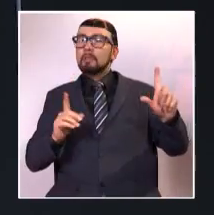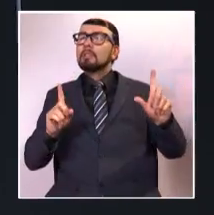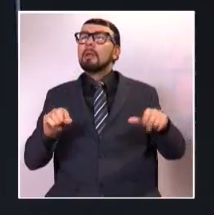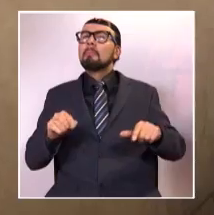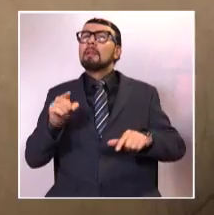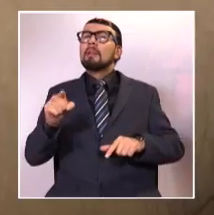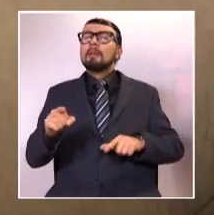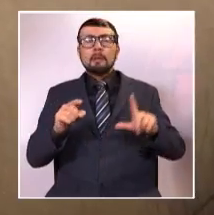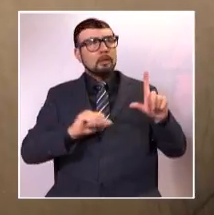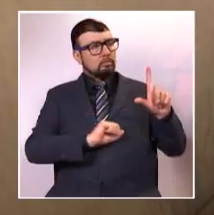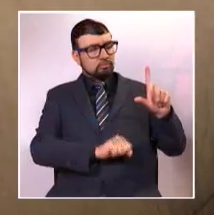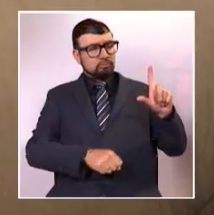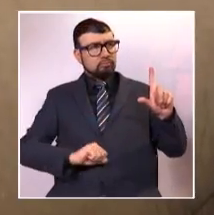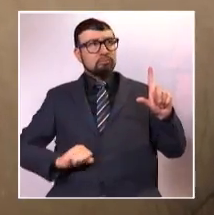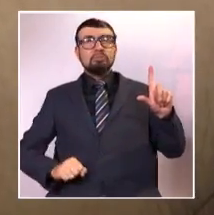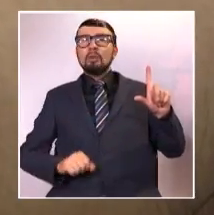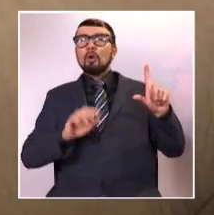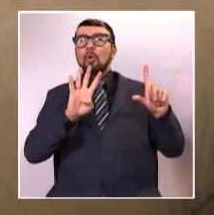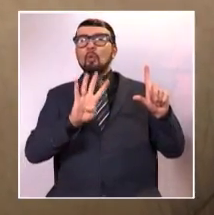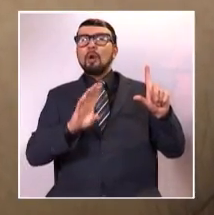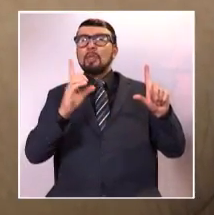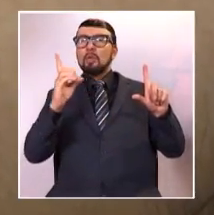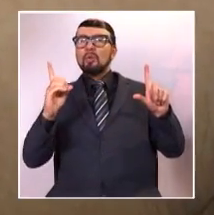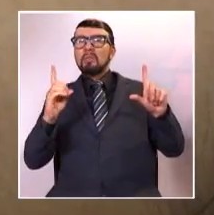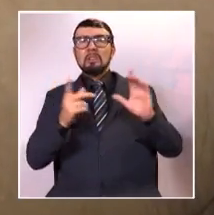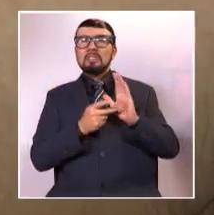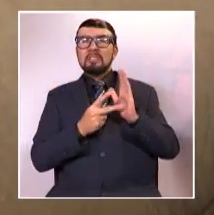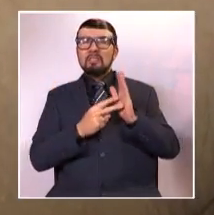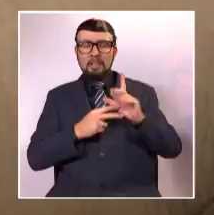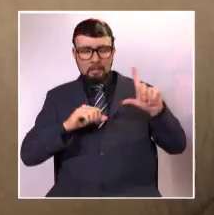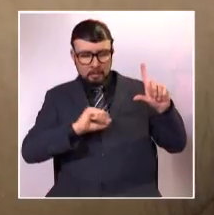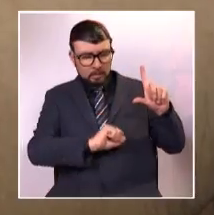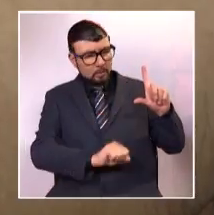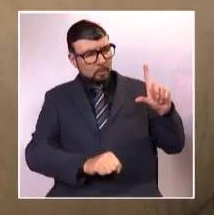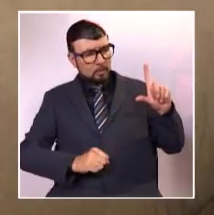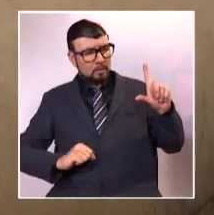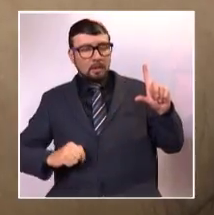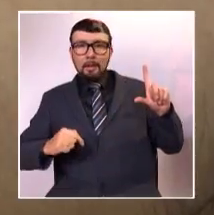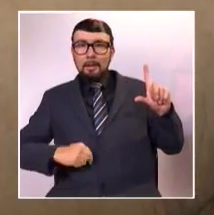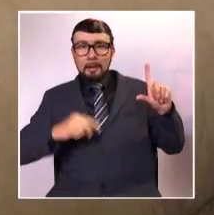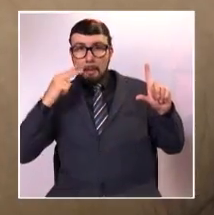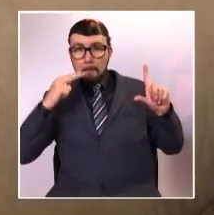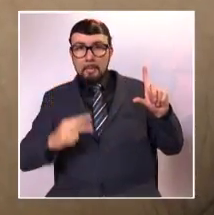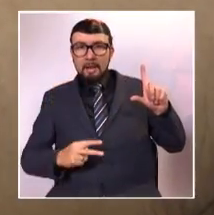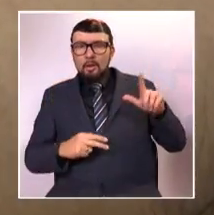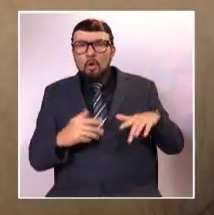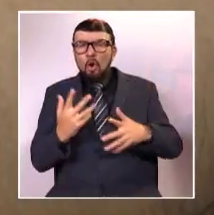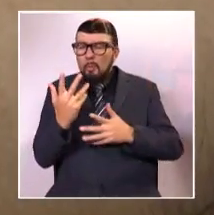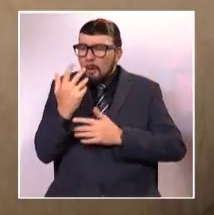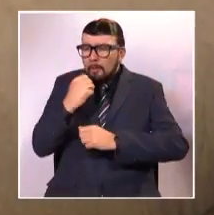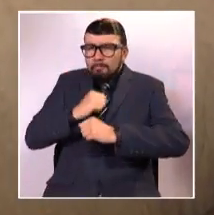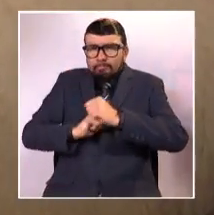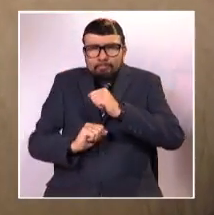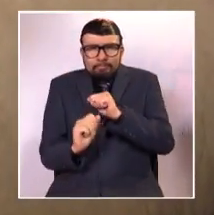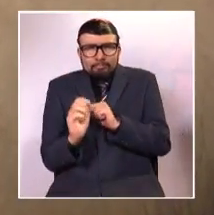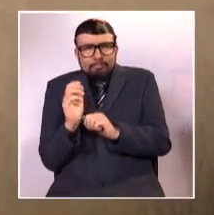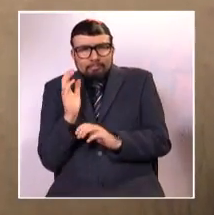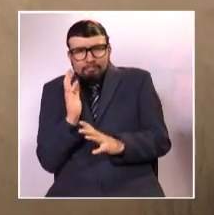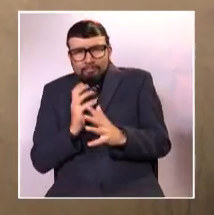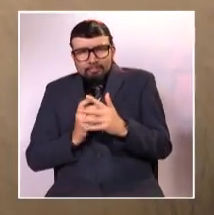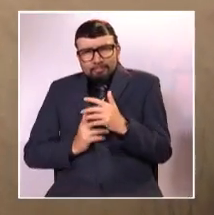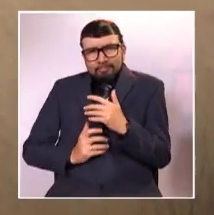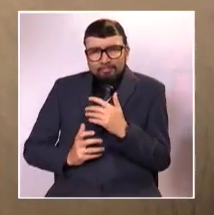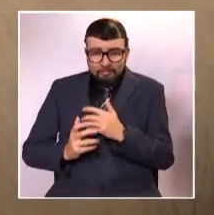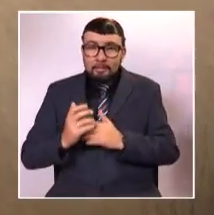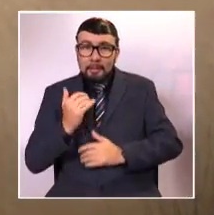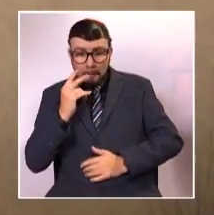4D, que realmente se trata es el del movimiento del bebé, del volumen del movimiento que hace en el momento que se